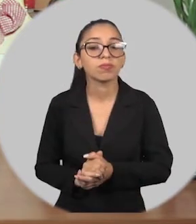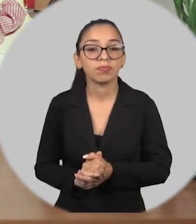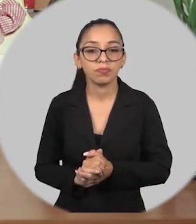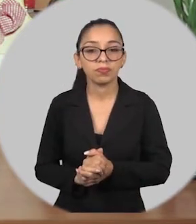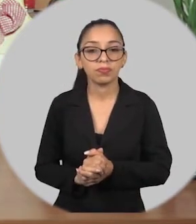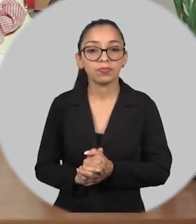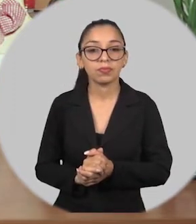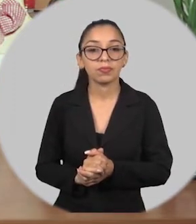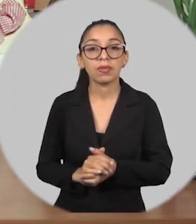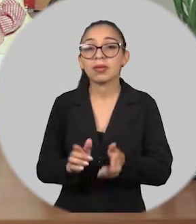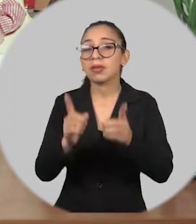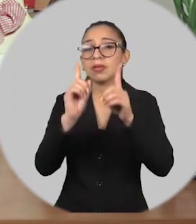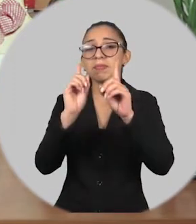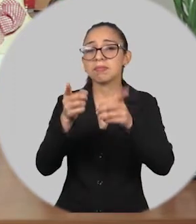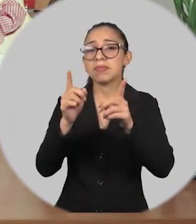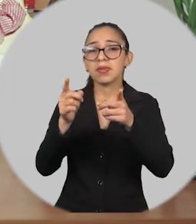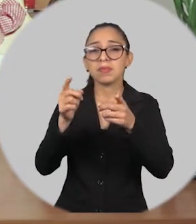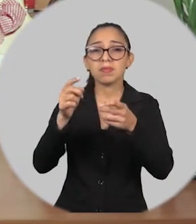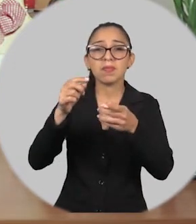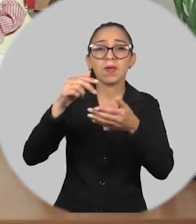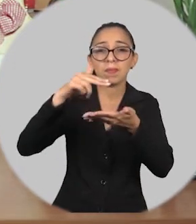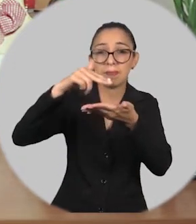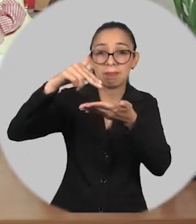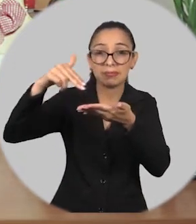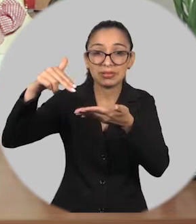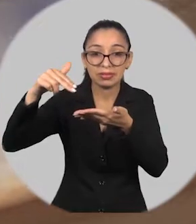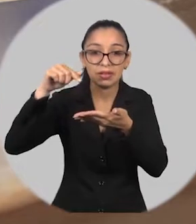pincel permanente, hago